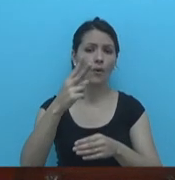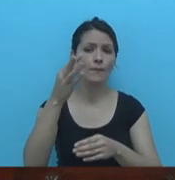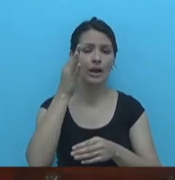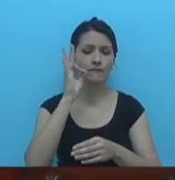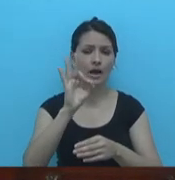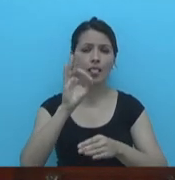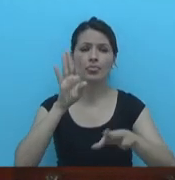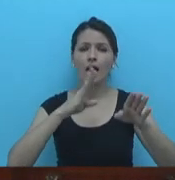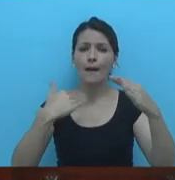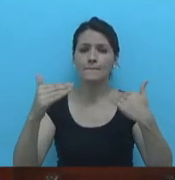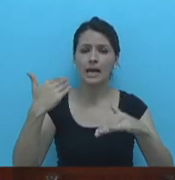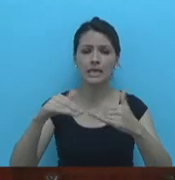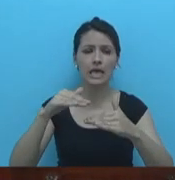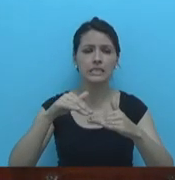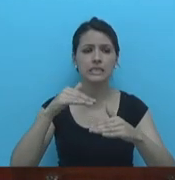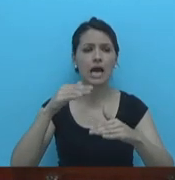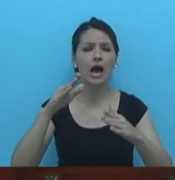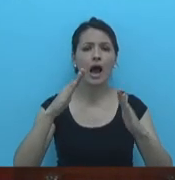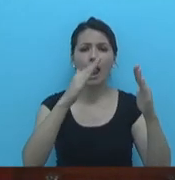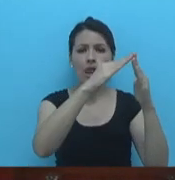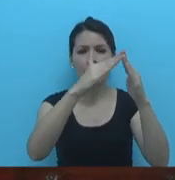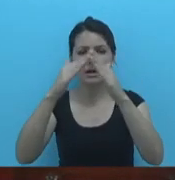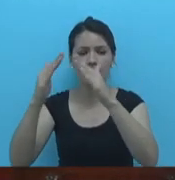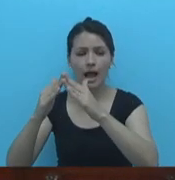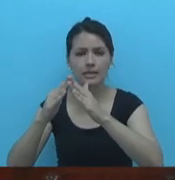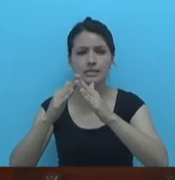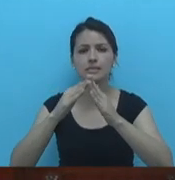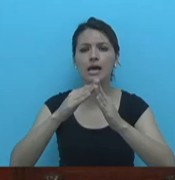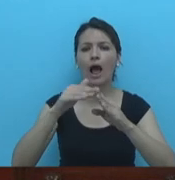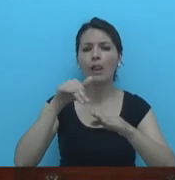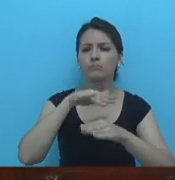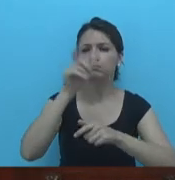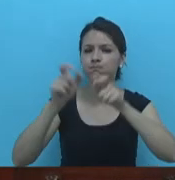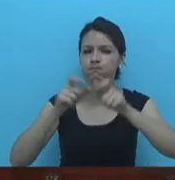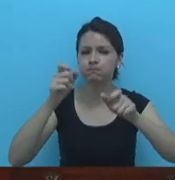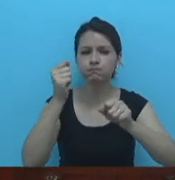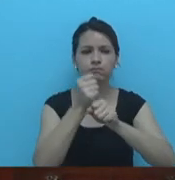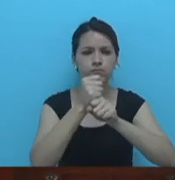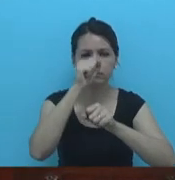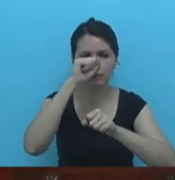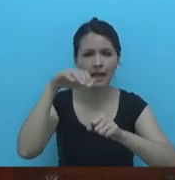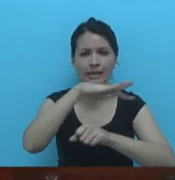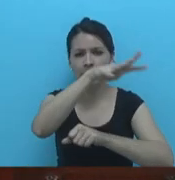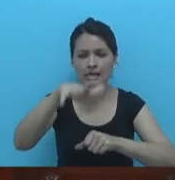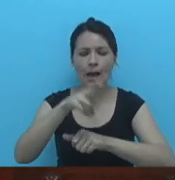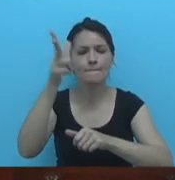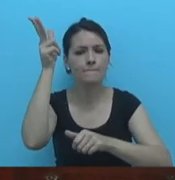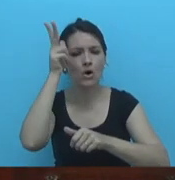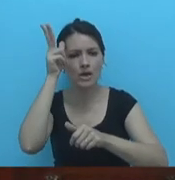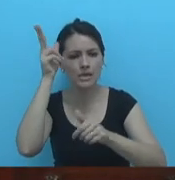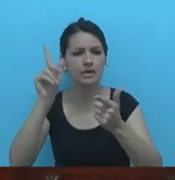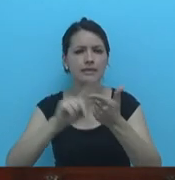y posesión de las tierras ocupadas por los pequeños productores, familias de trabajadores rurales, campesinos e indígenas que acrediten